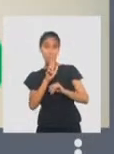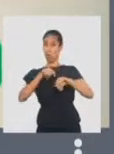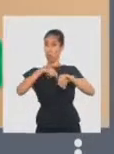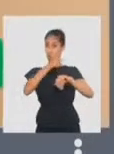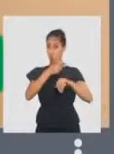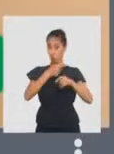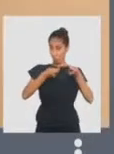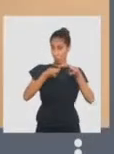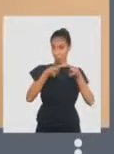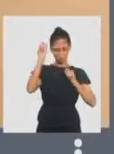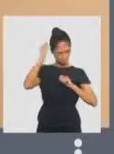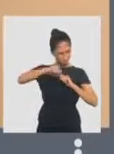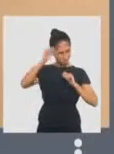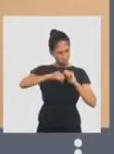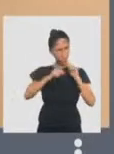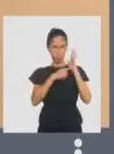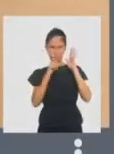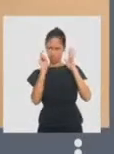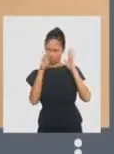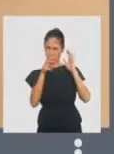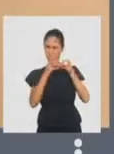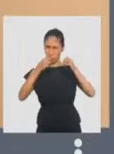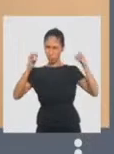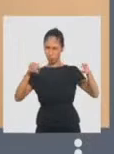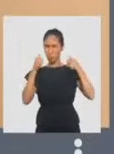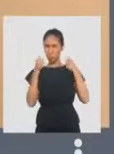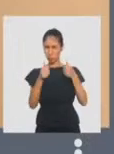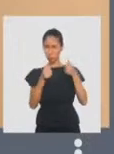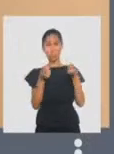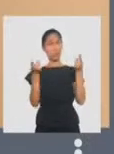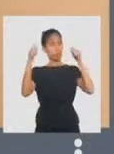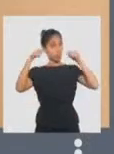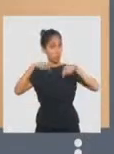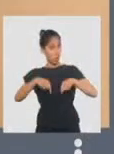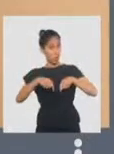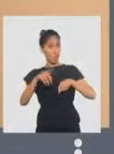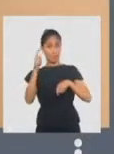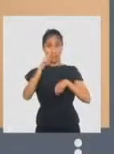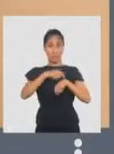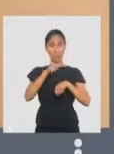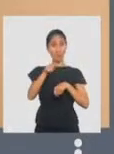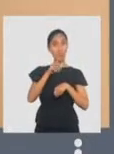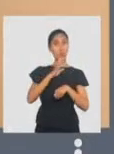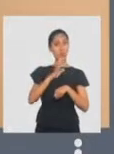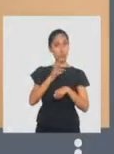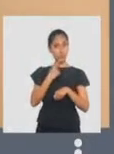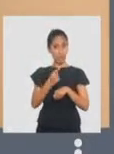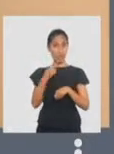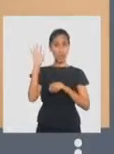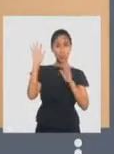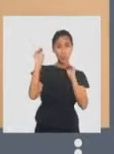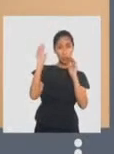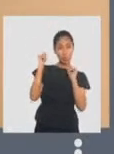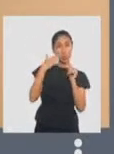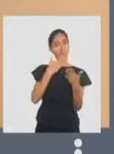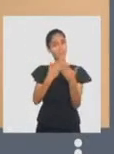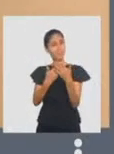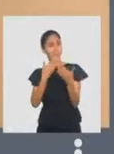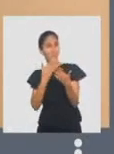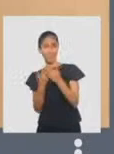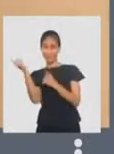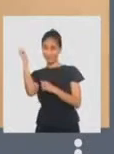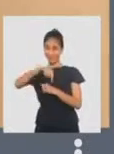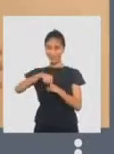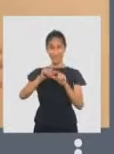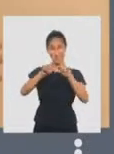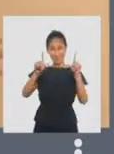free? Sure, Yari, it's a good phrase. Now is the time to say goodbye. Thank